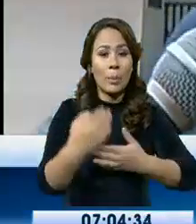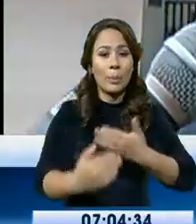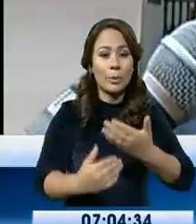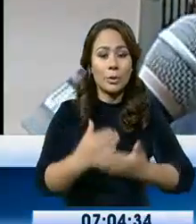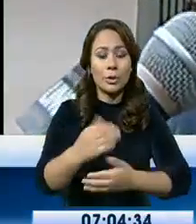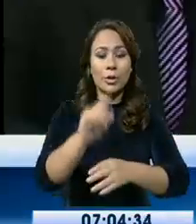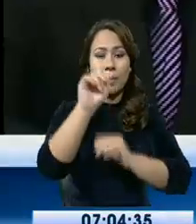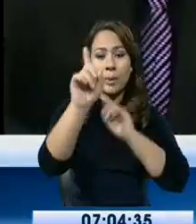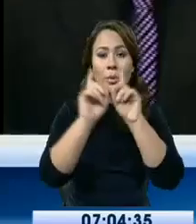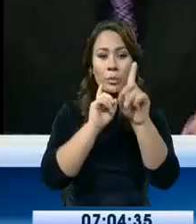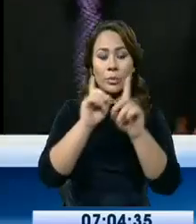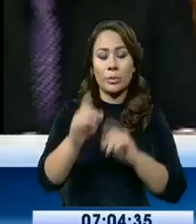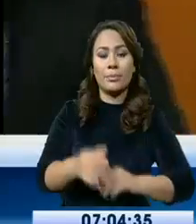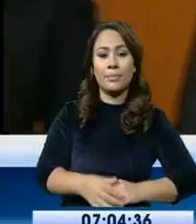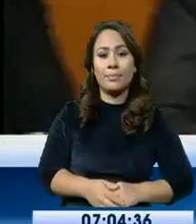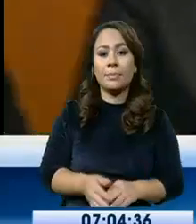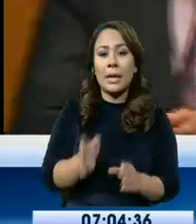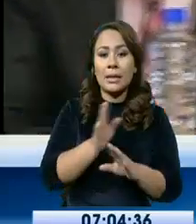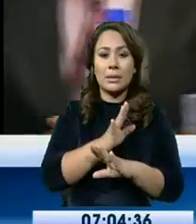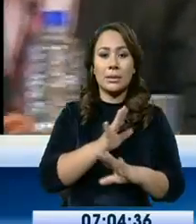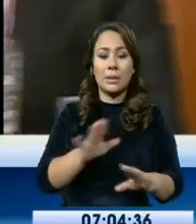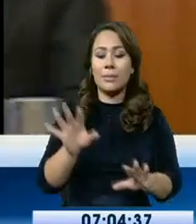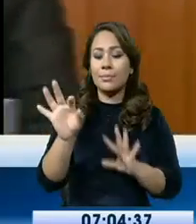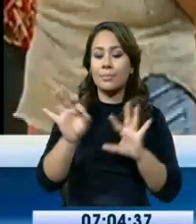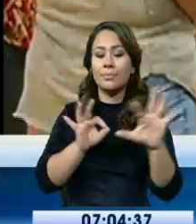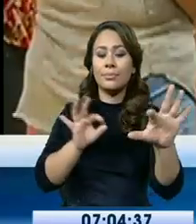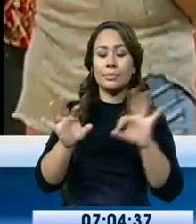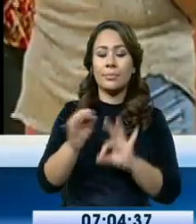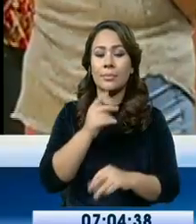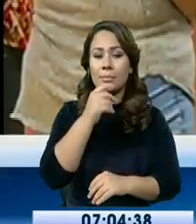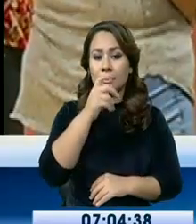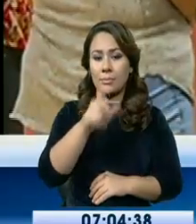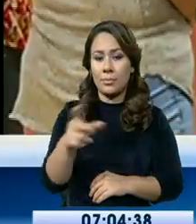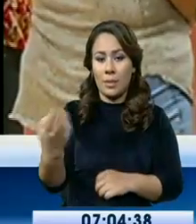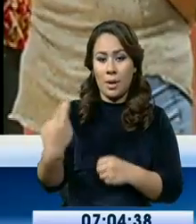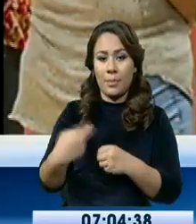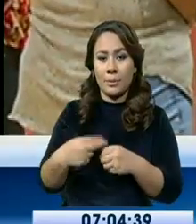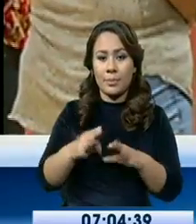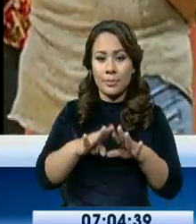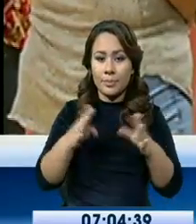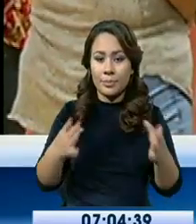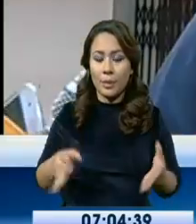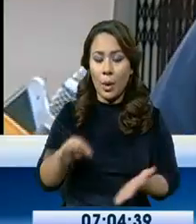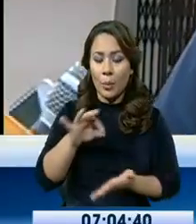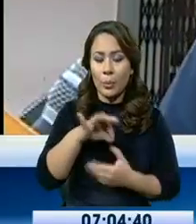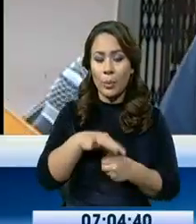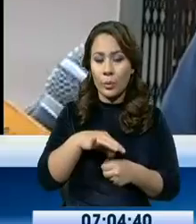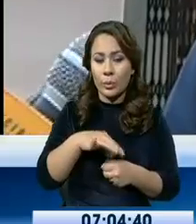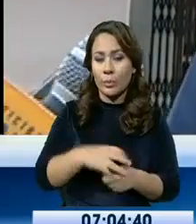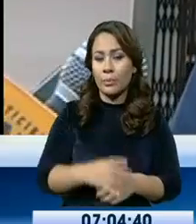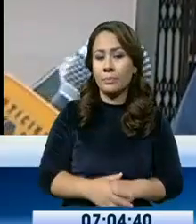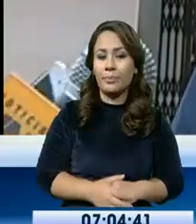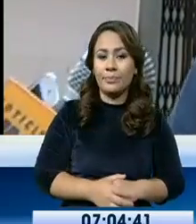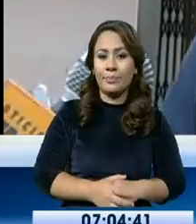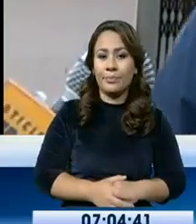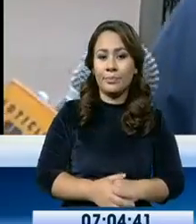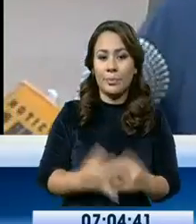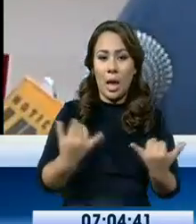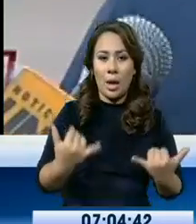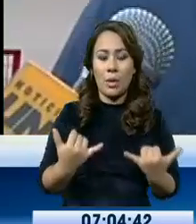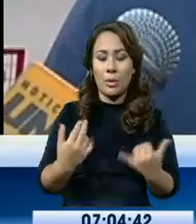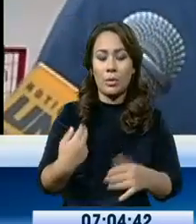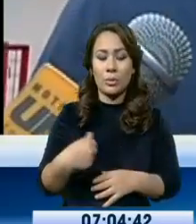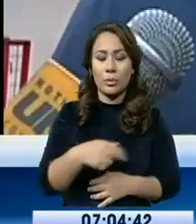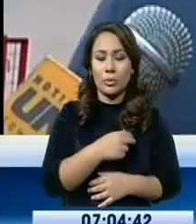popular y referéndum. De ahí que ya se está haciendo la selección de los integrantes de las juntas receptoras del voto. Bien, en este momento nosotros